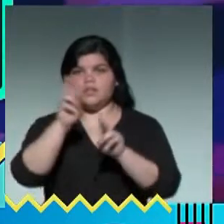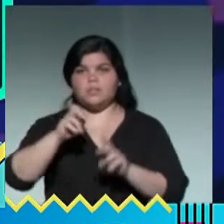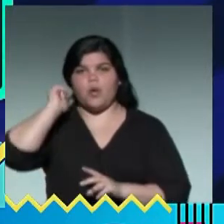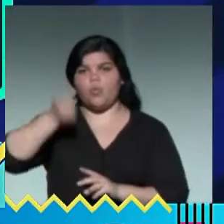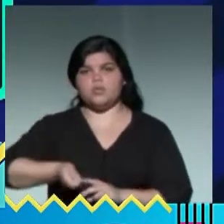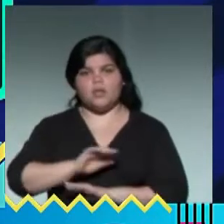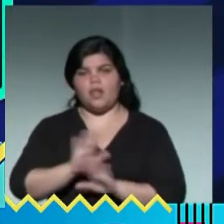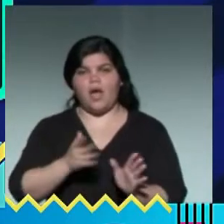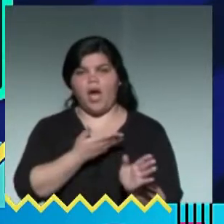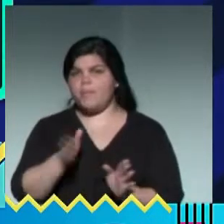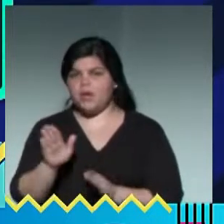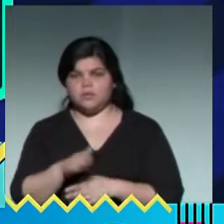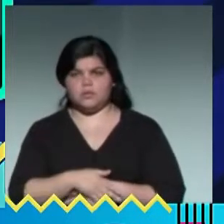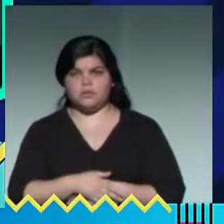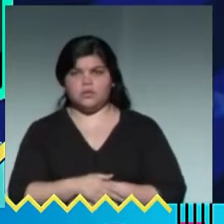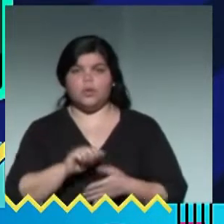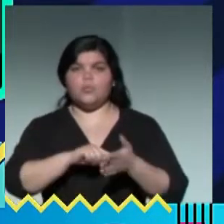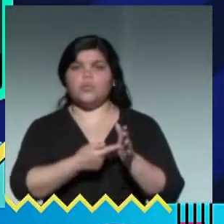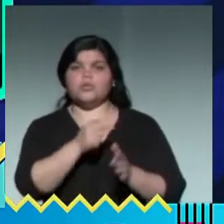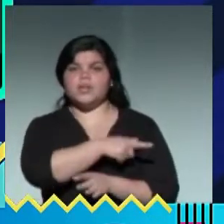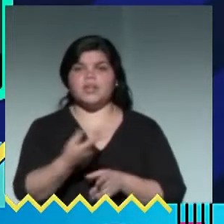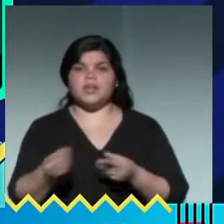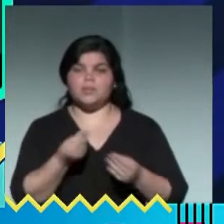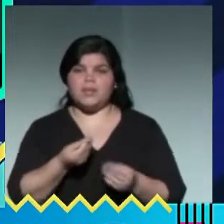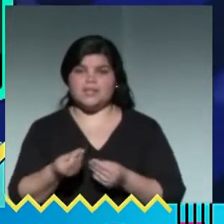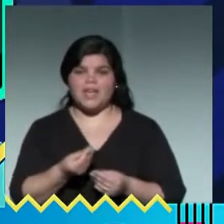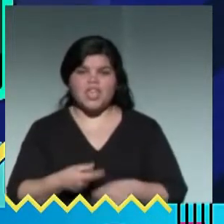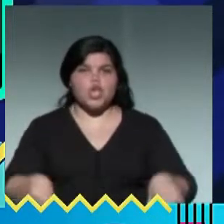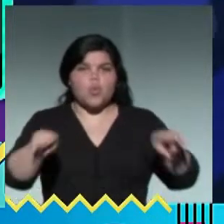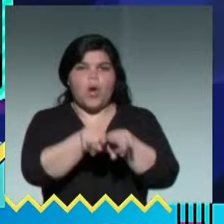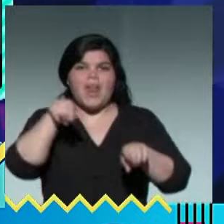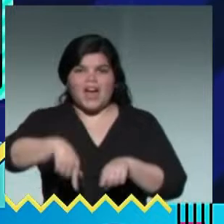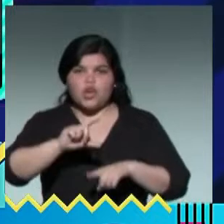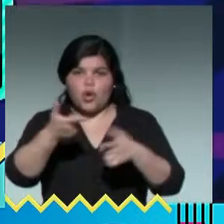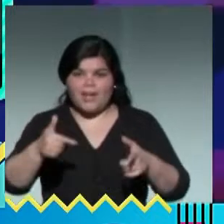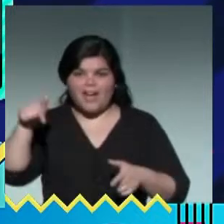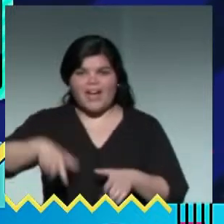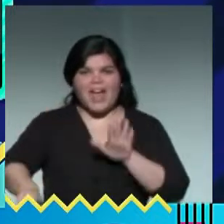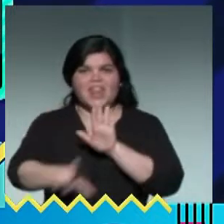Pero ¿sabes qué pasa en Buenos Aires? No tienen la posibilidad que tienen acá. Porque cuando uno no lo legisla, eso no